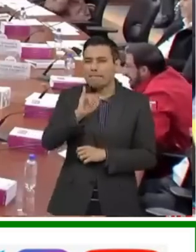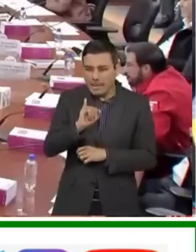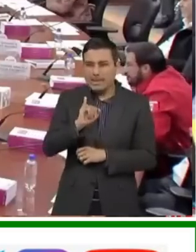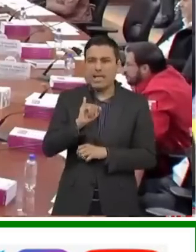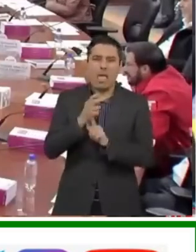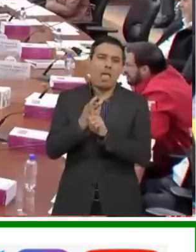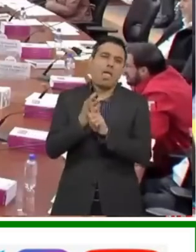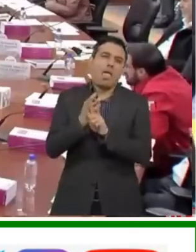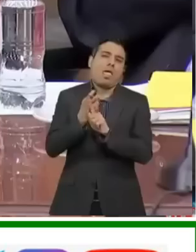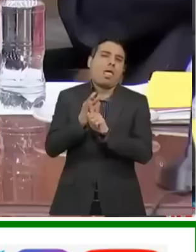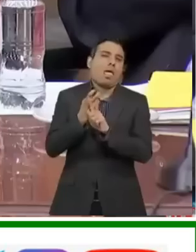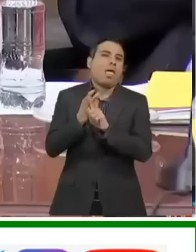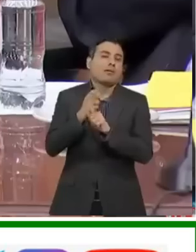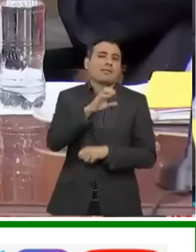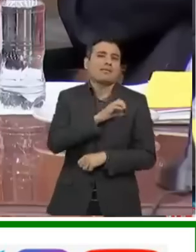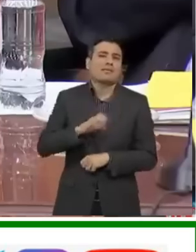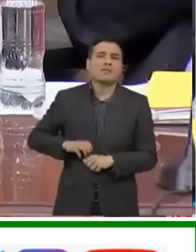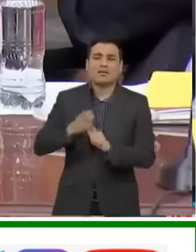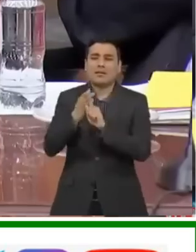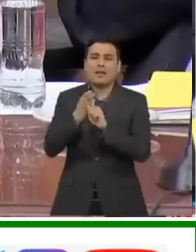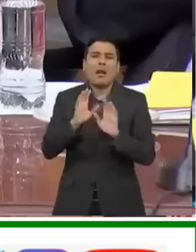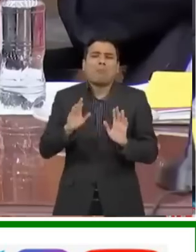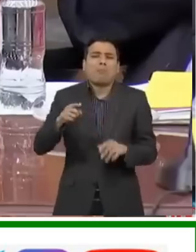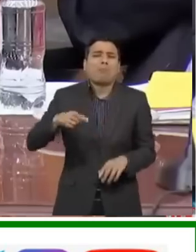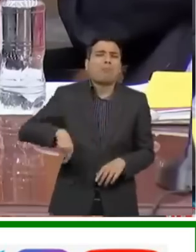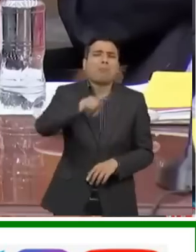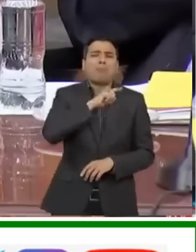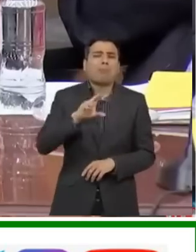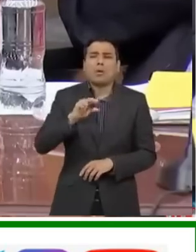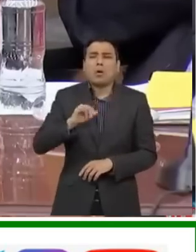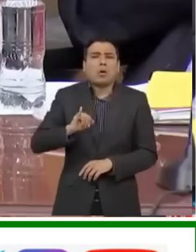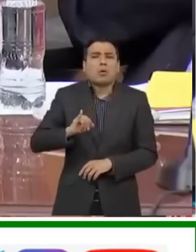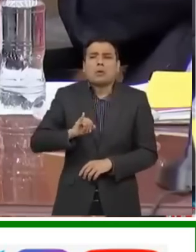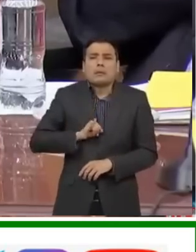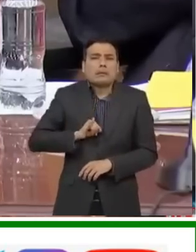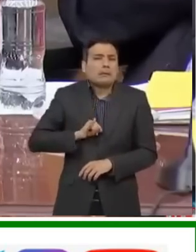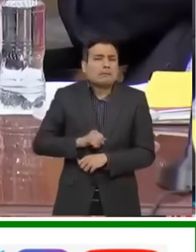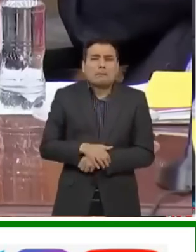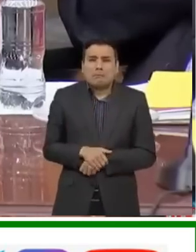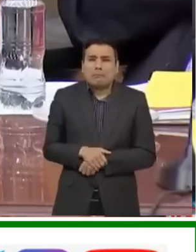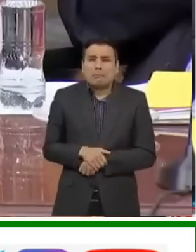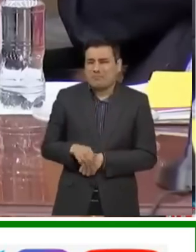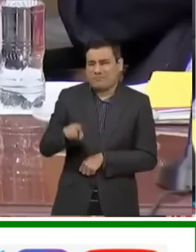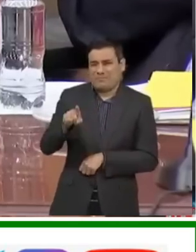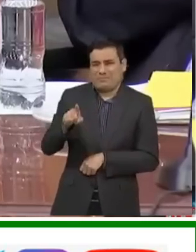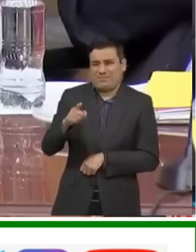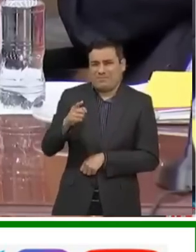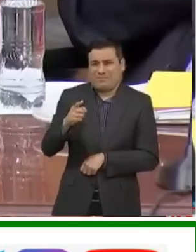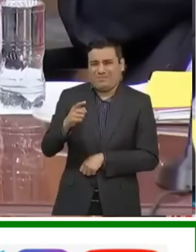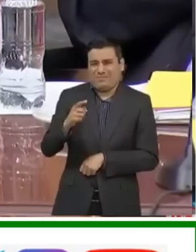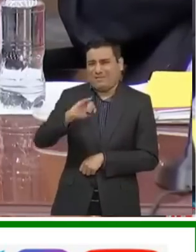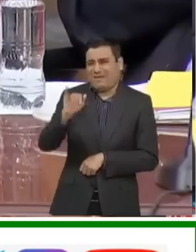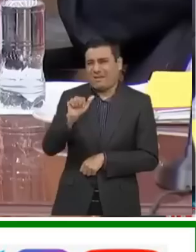calumniando a nuestros candidatos. Bueno, a nosotros no nos interesa hablar de quien realmente no está en la competencia, porque